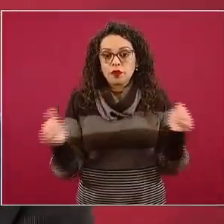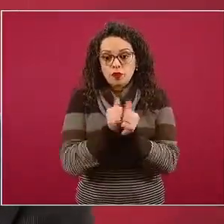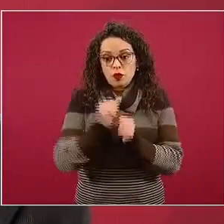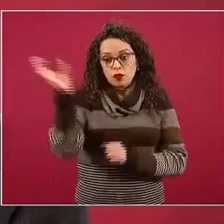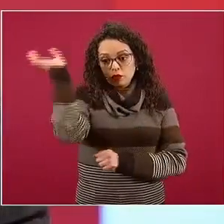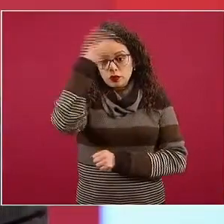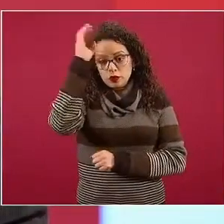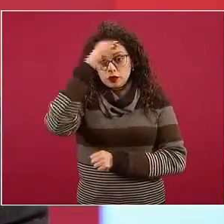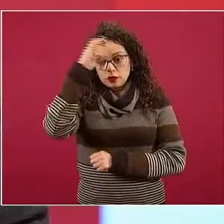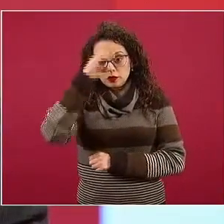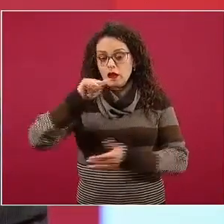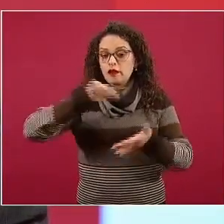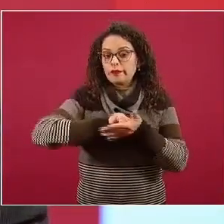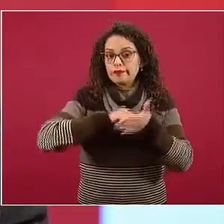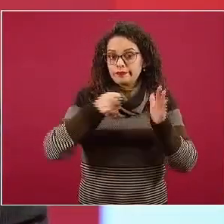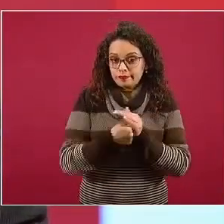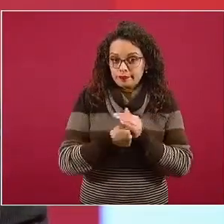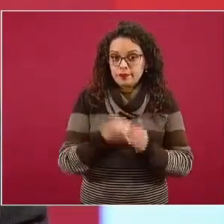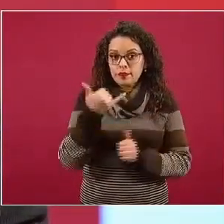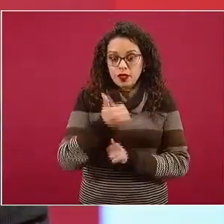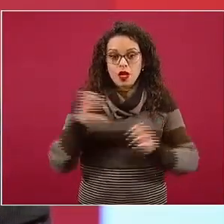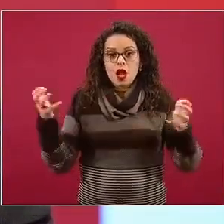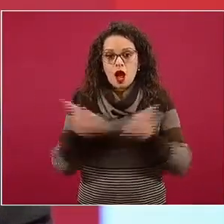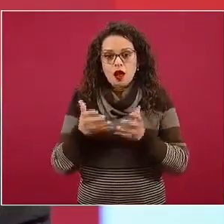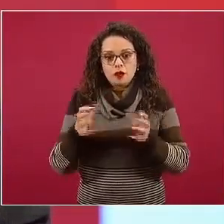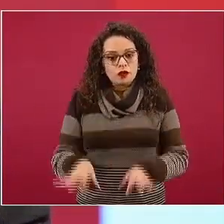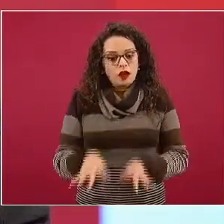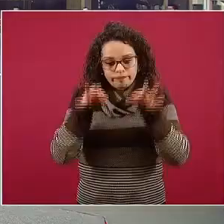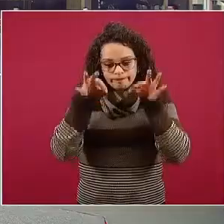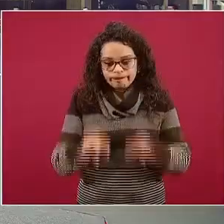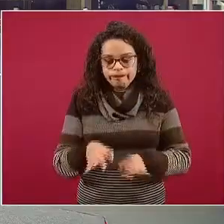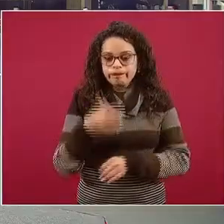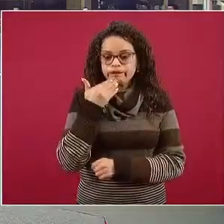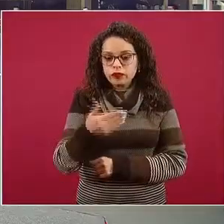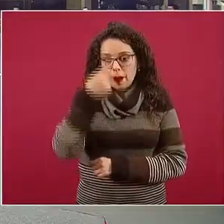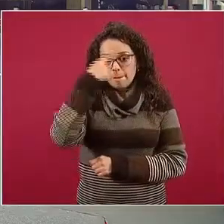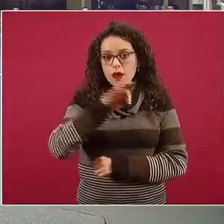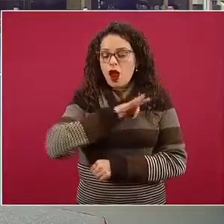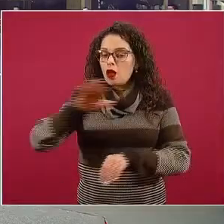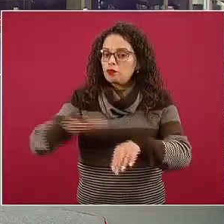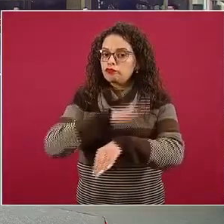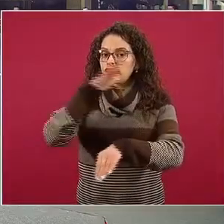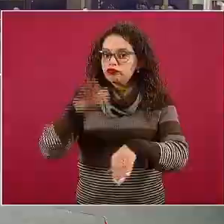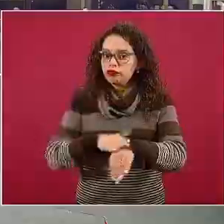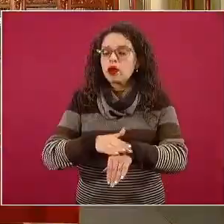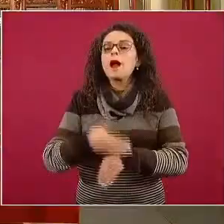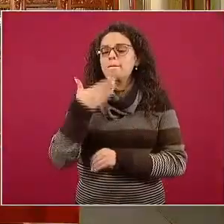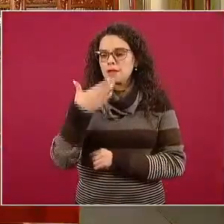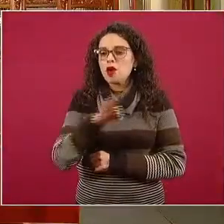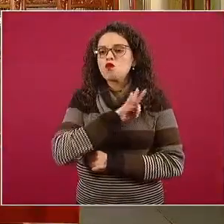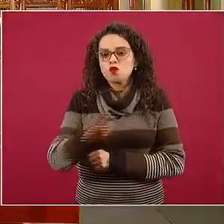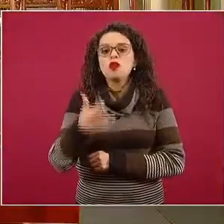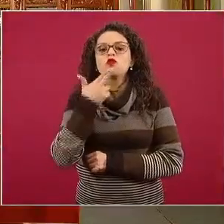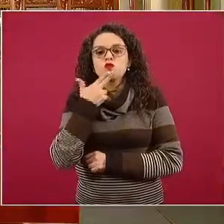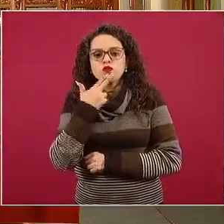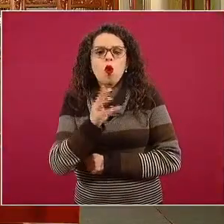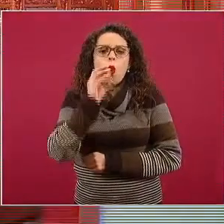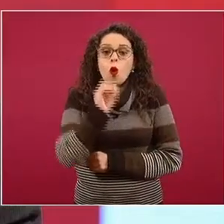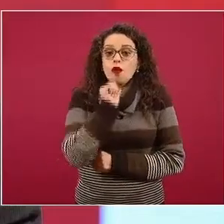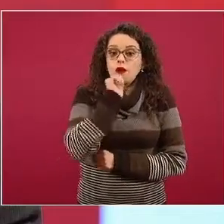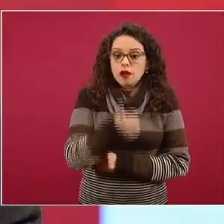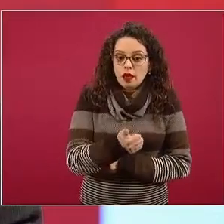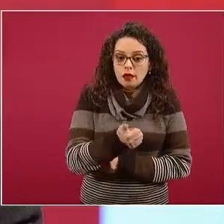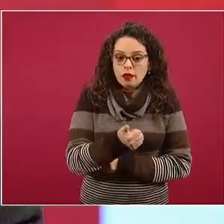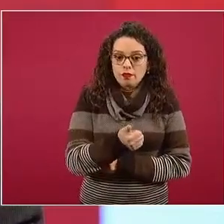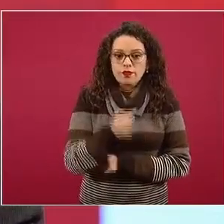en técnica y que por supuesto se realice en forma expedita para evaluar su correcto uso o no uso en